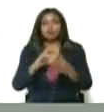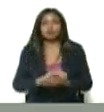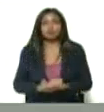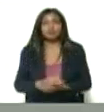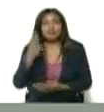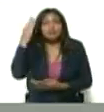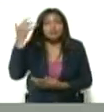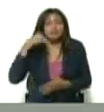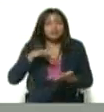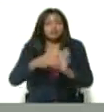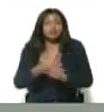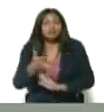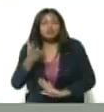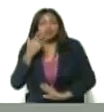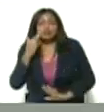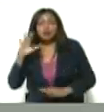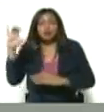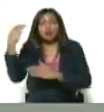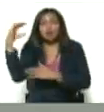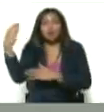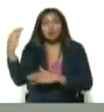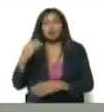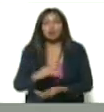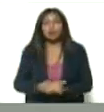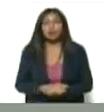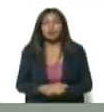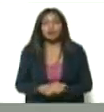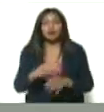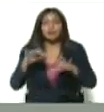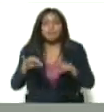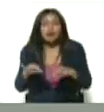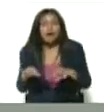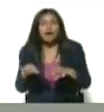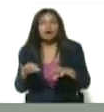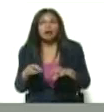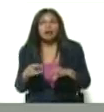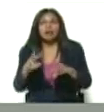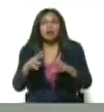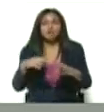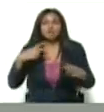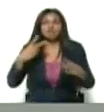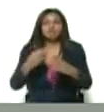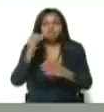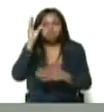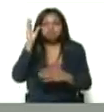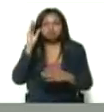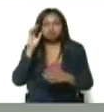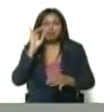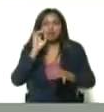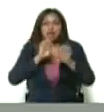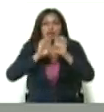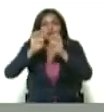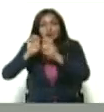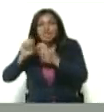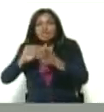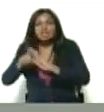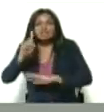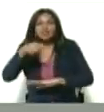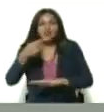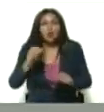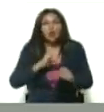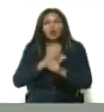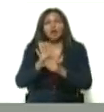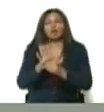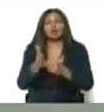Imagínense lo que significaría para Colombia unas máquinas que cuadruplicarían la capacidad de diagnóstico. Porque además, la